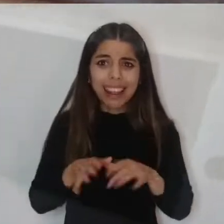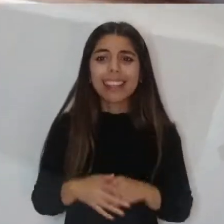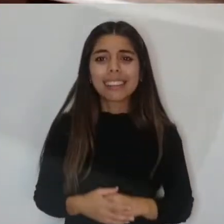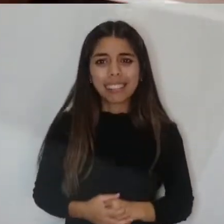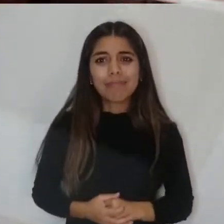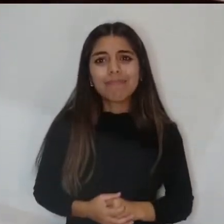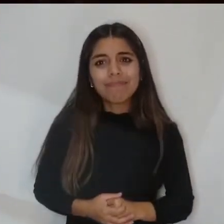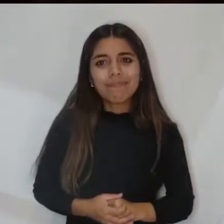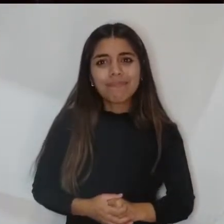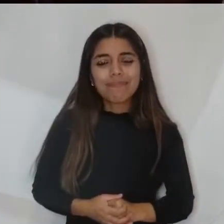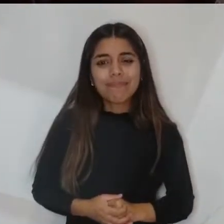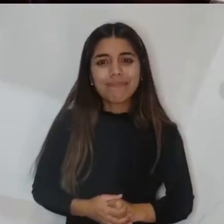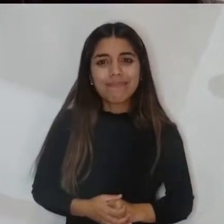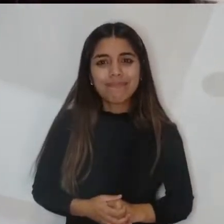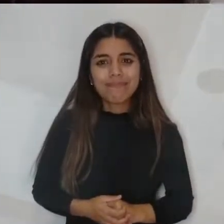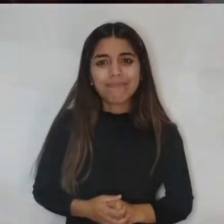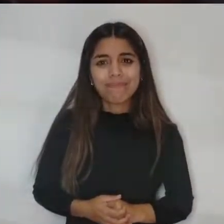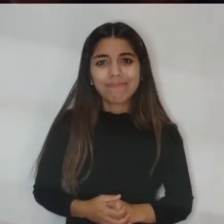Claro.